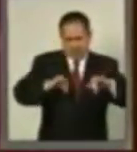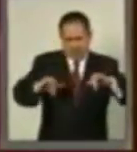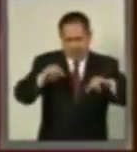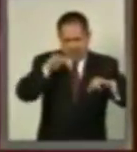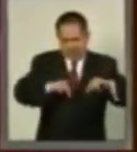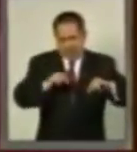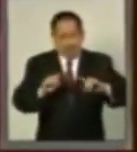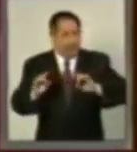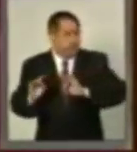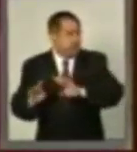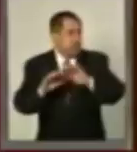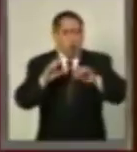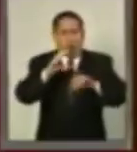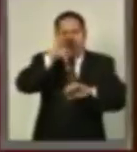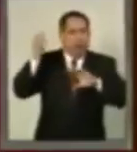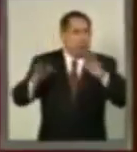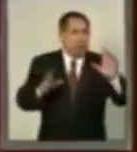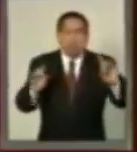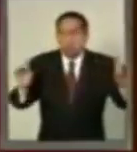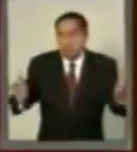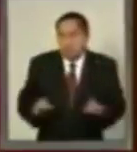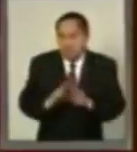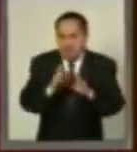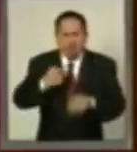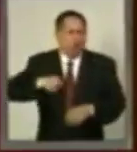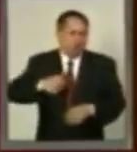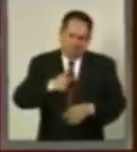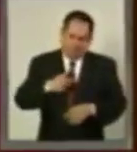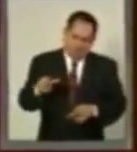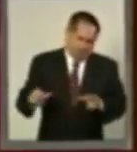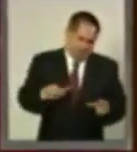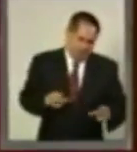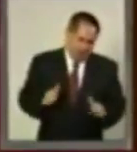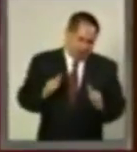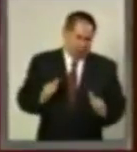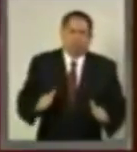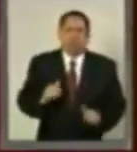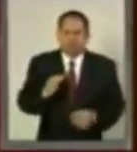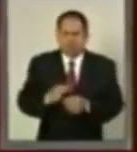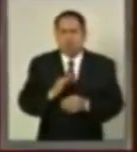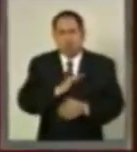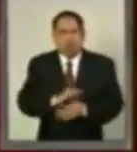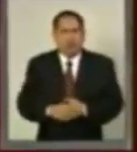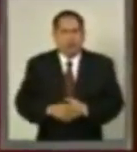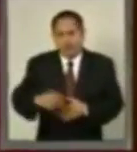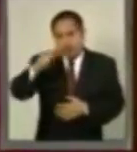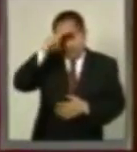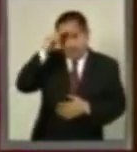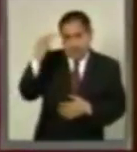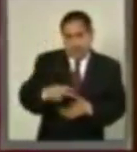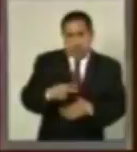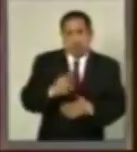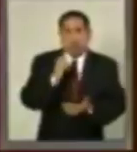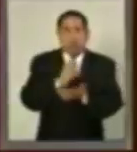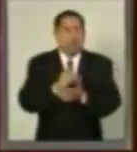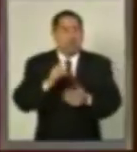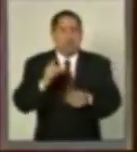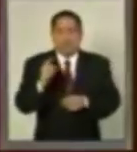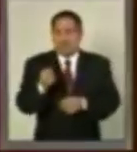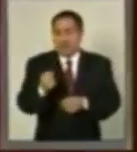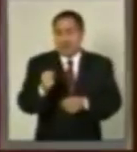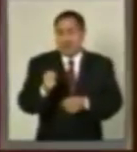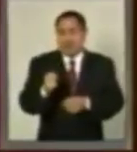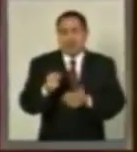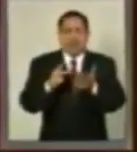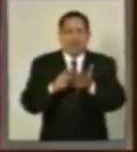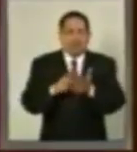la situación del cambio climático, nos enfrentamos todos y cada uno de los días. México es el único país que en el mes de septiembre